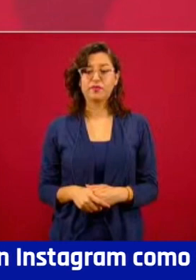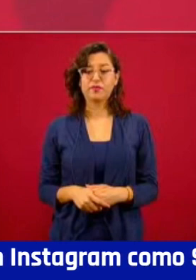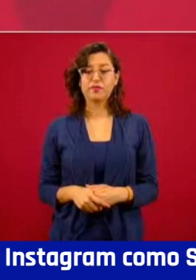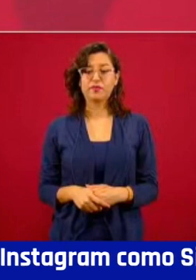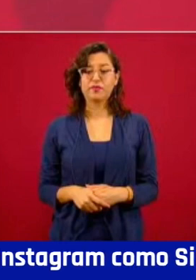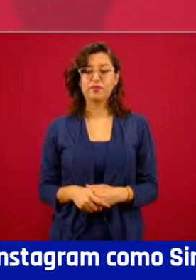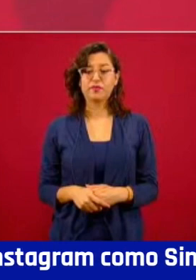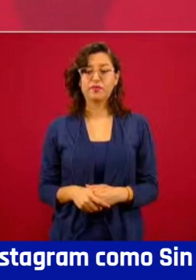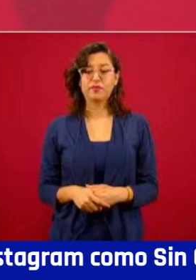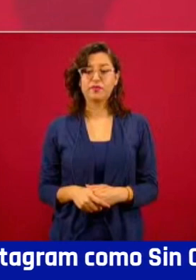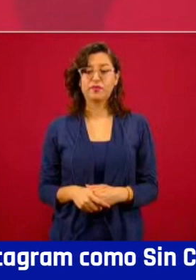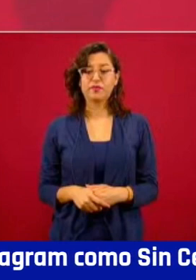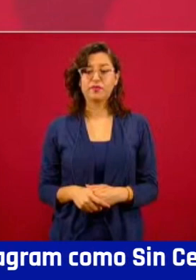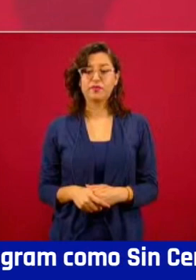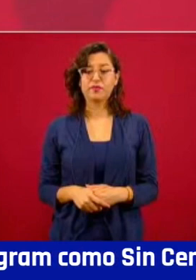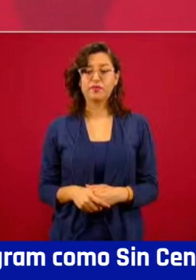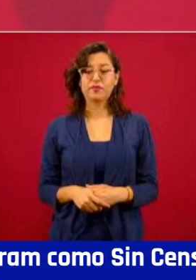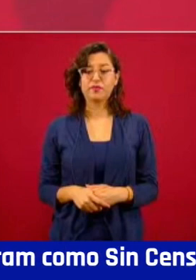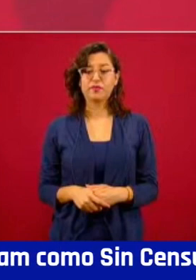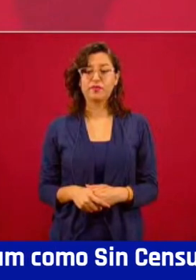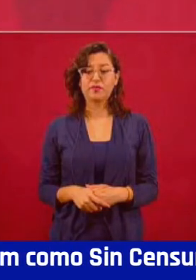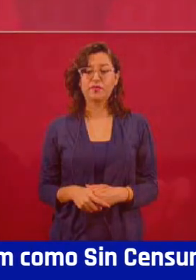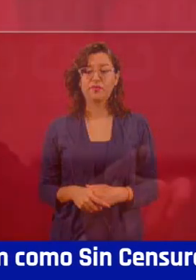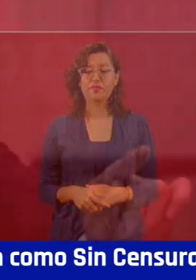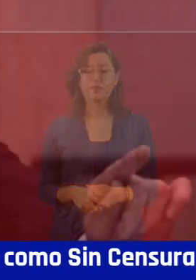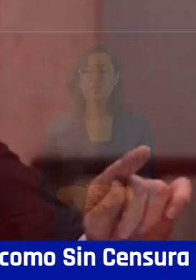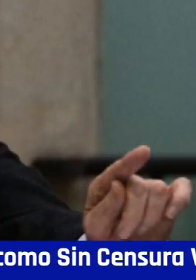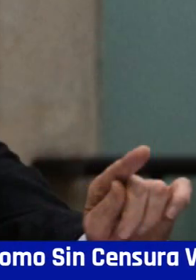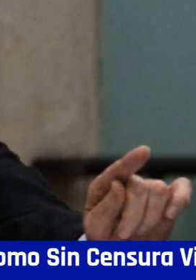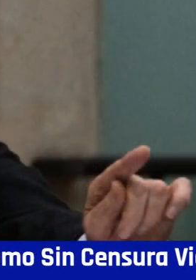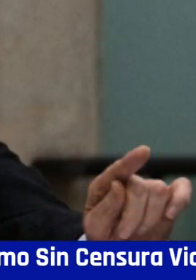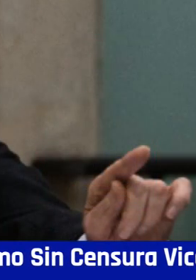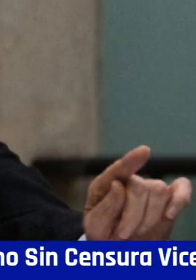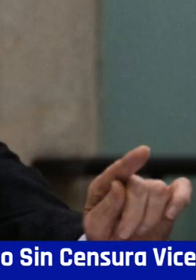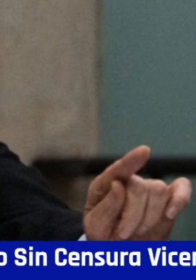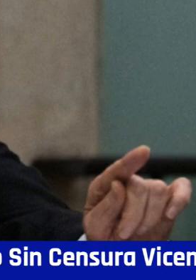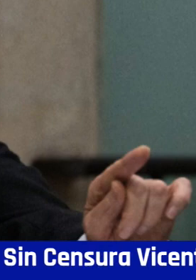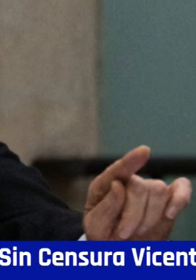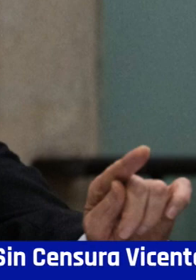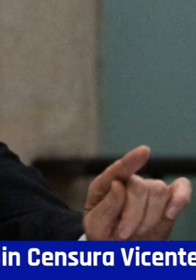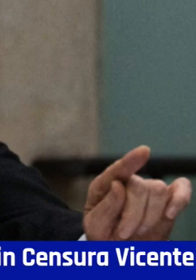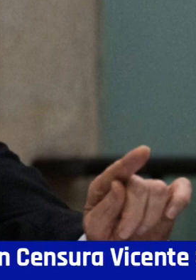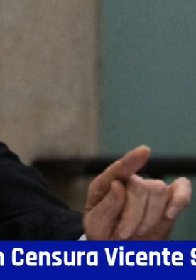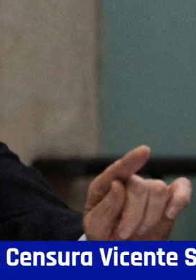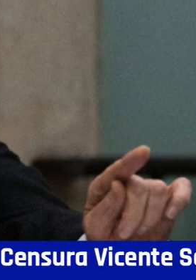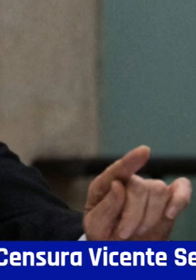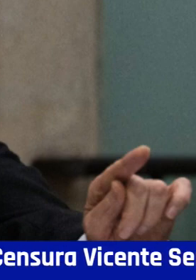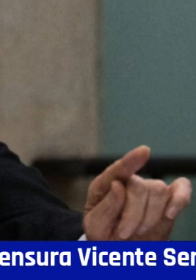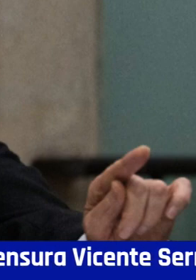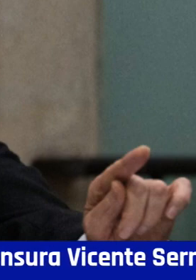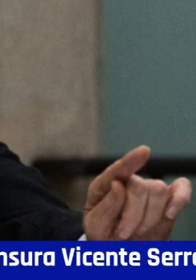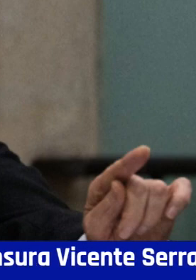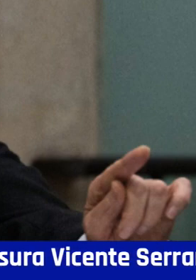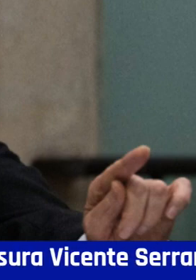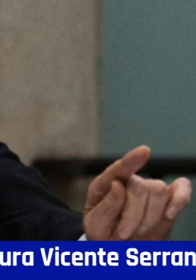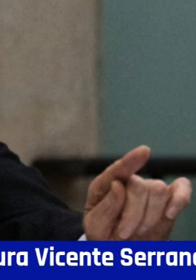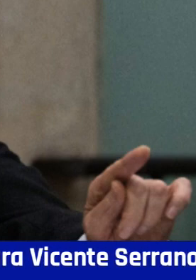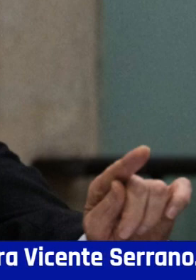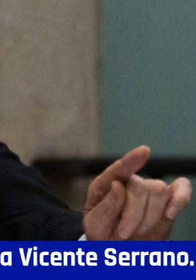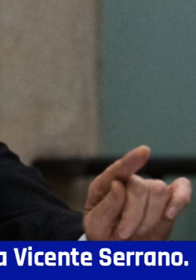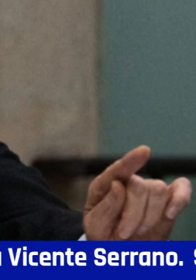marasmo, dentro del pandemonium que ha representado toda esta tragedia política en el seno